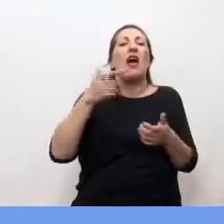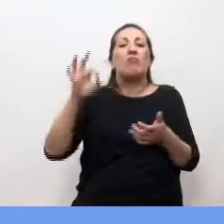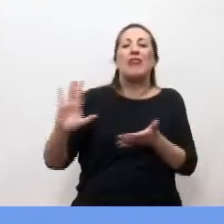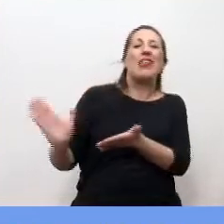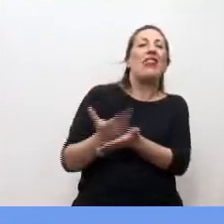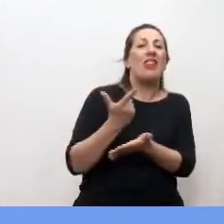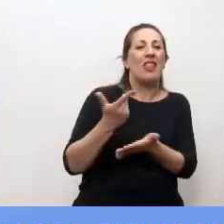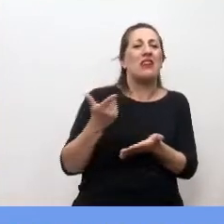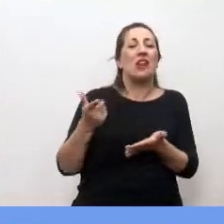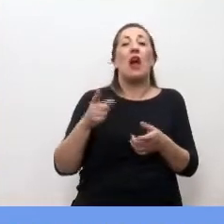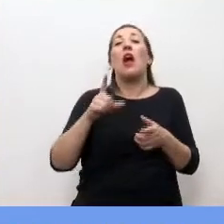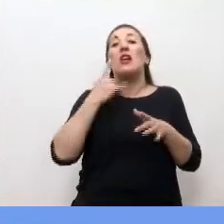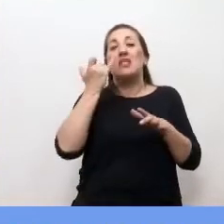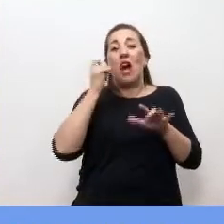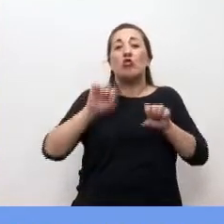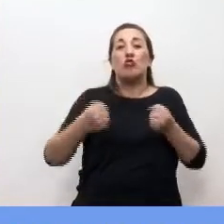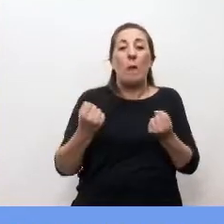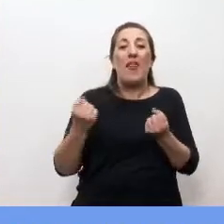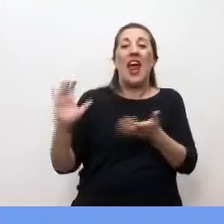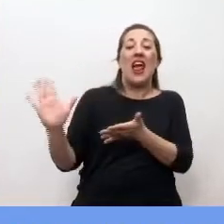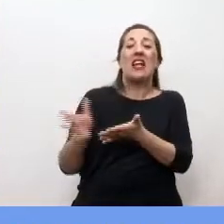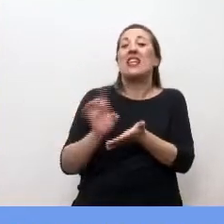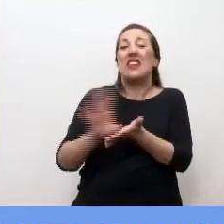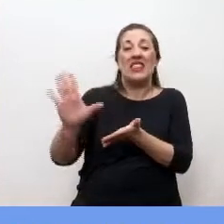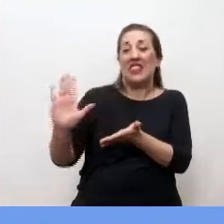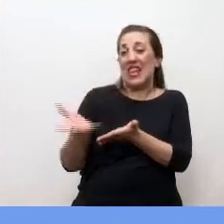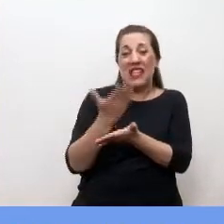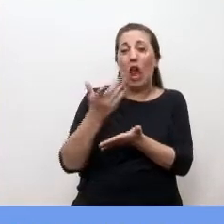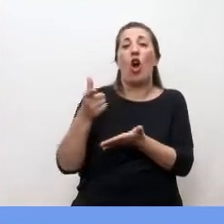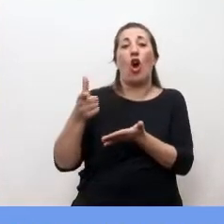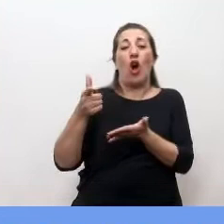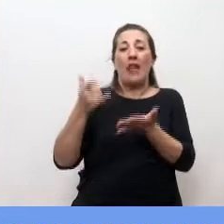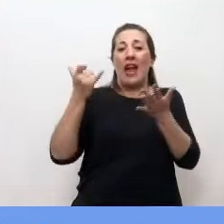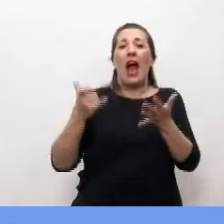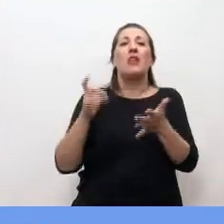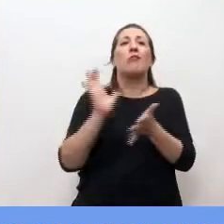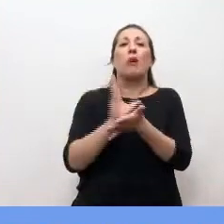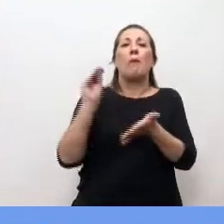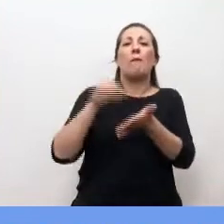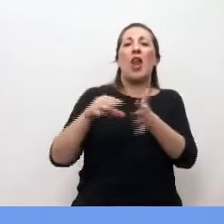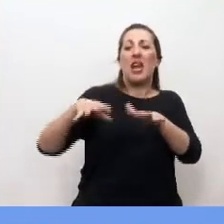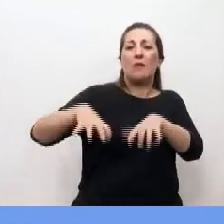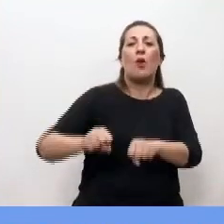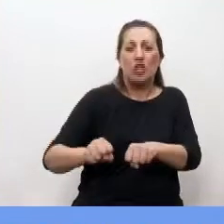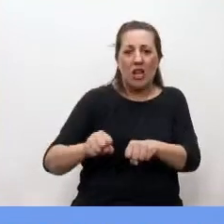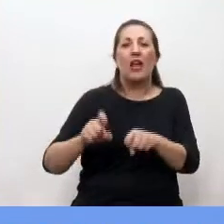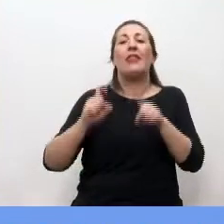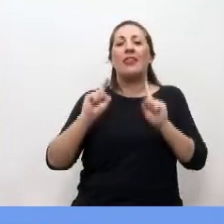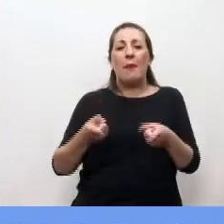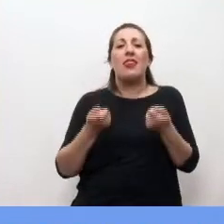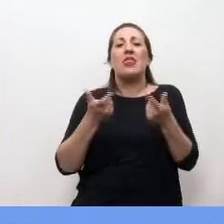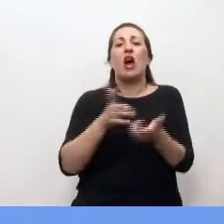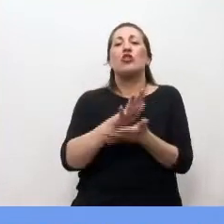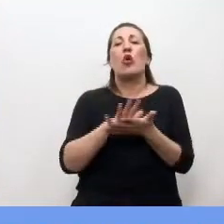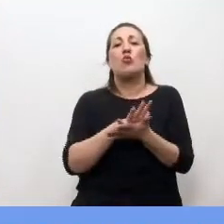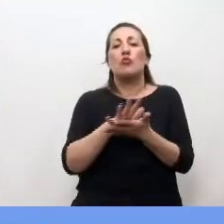al suspender el desalojo y a plantear la figura de la expropiación también viene a dar una respuesta al